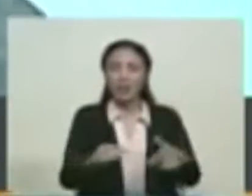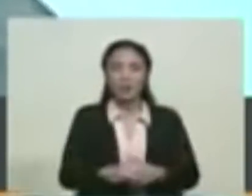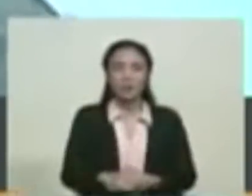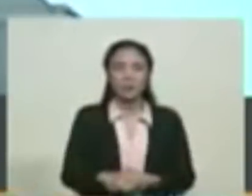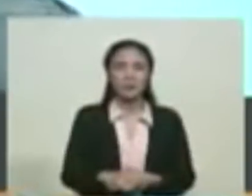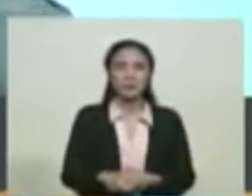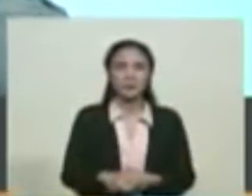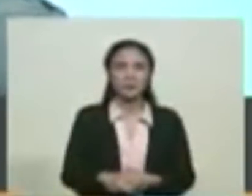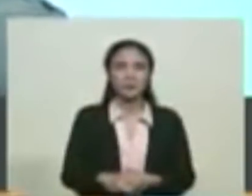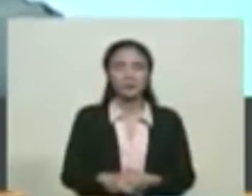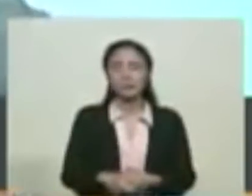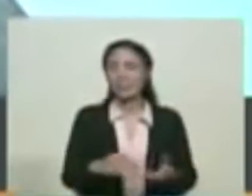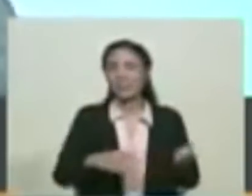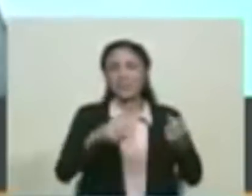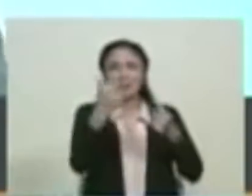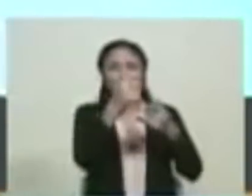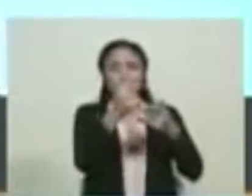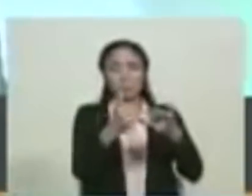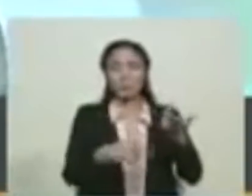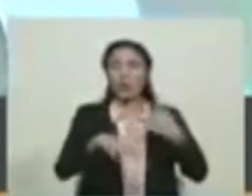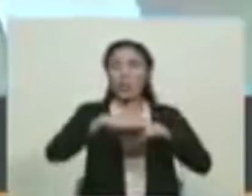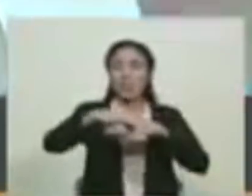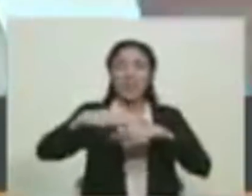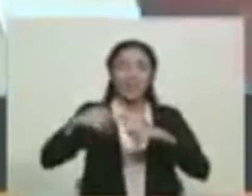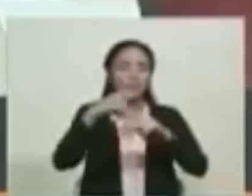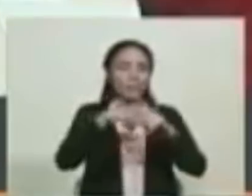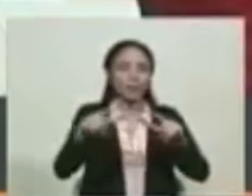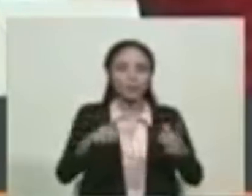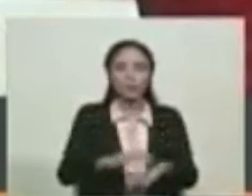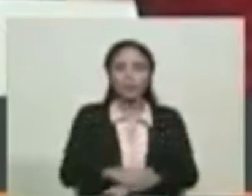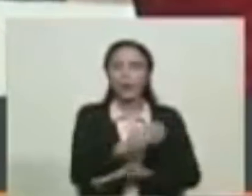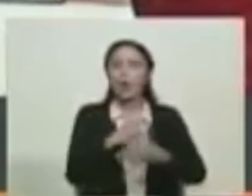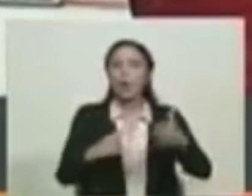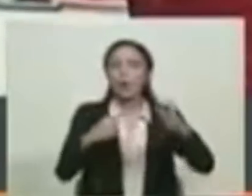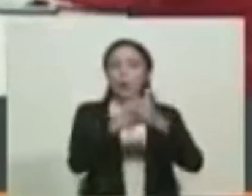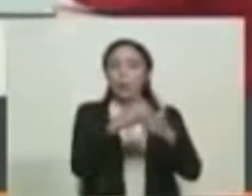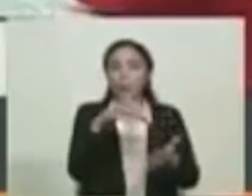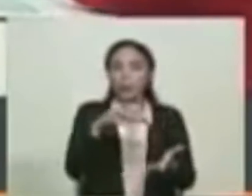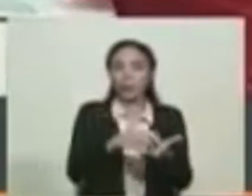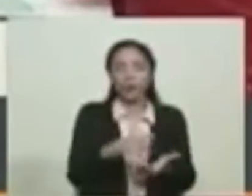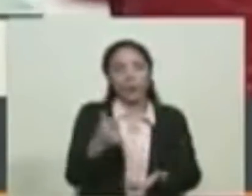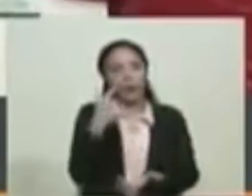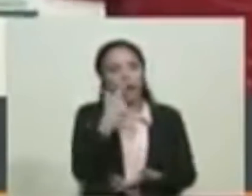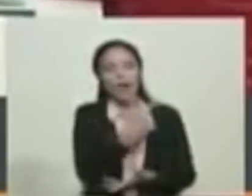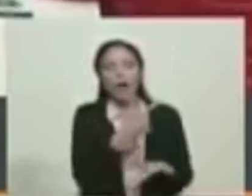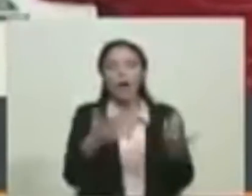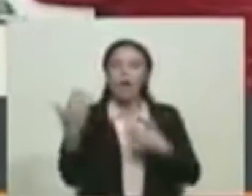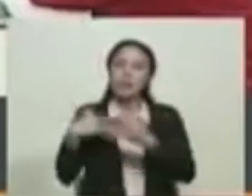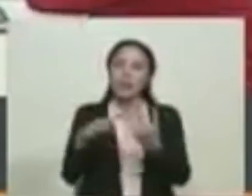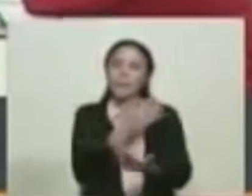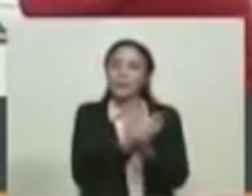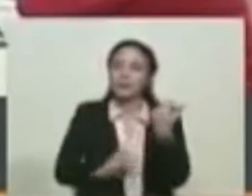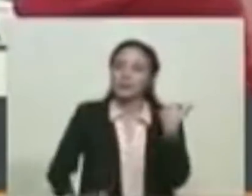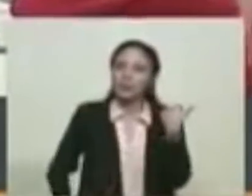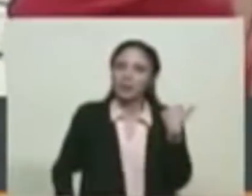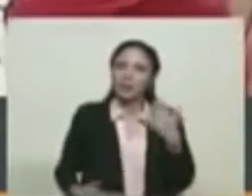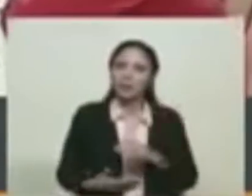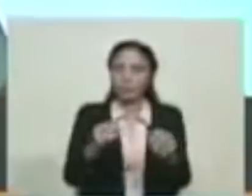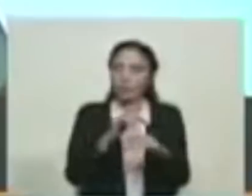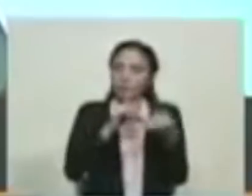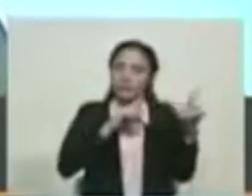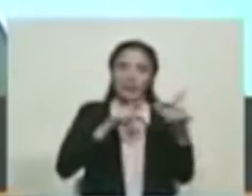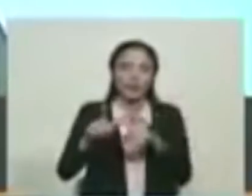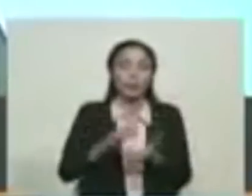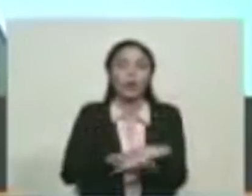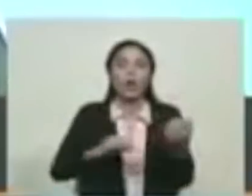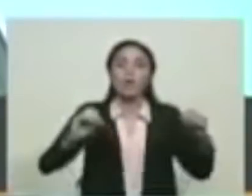venezolano manifestó que seguirá impulsando la salida del país de ese organismo y destacó un resultado muy diferente a la presión.